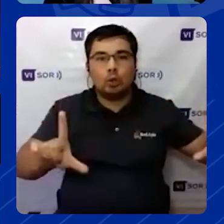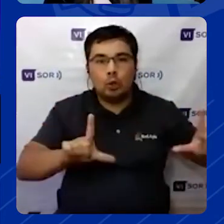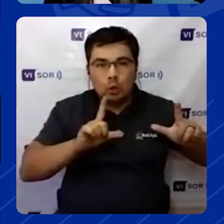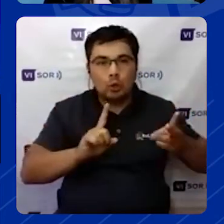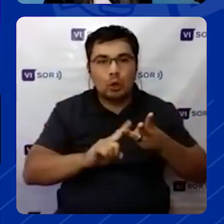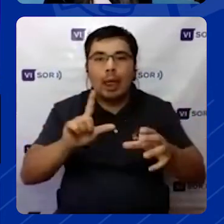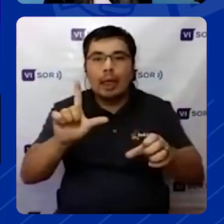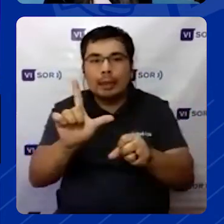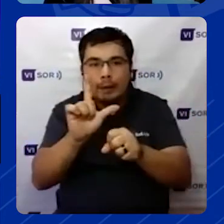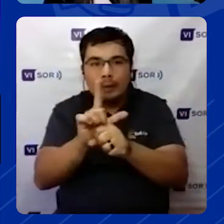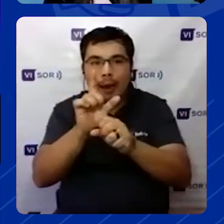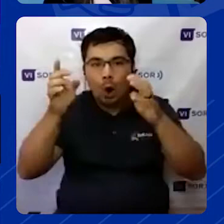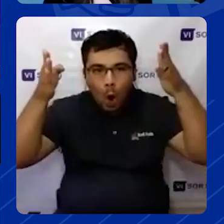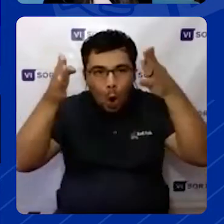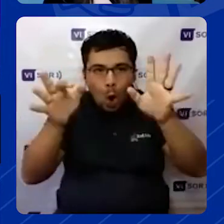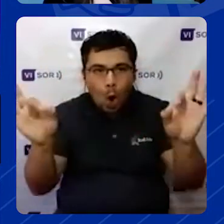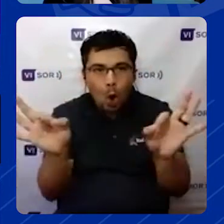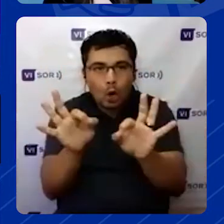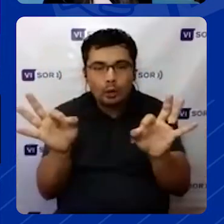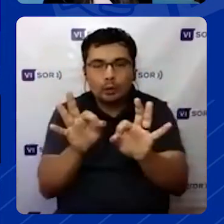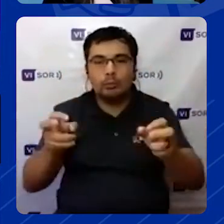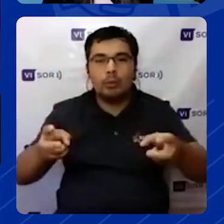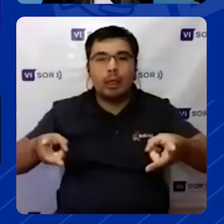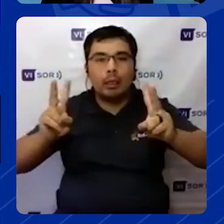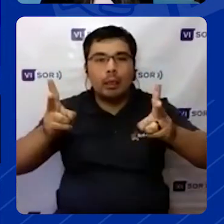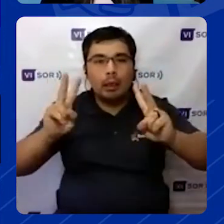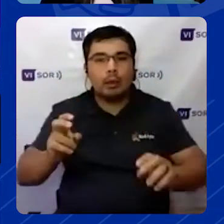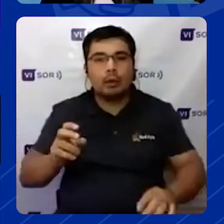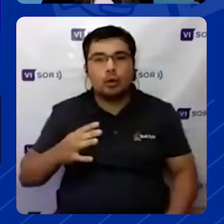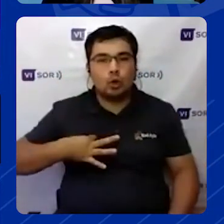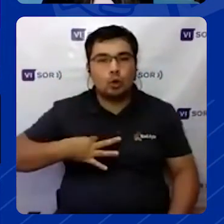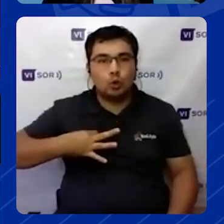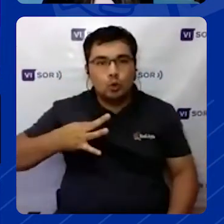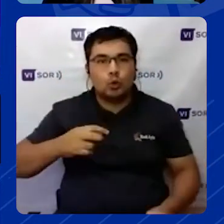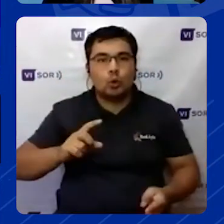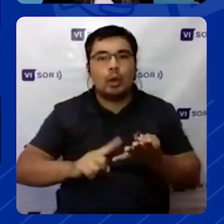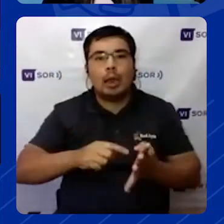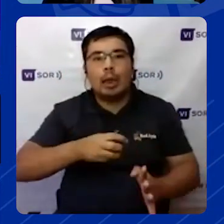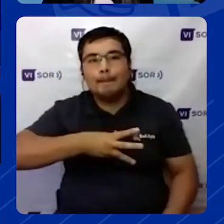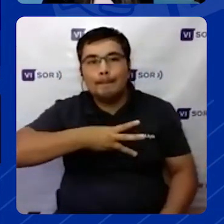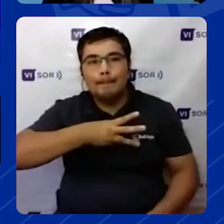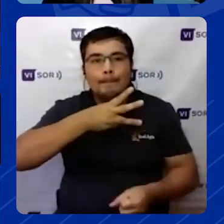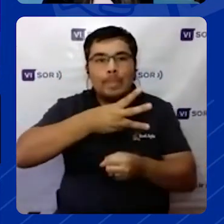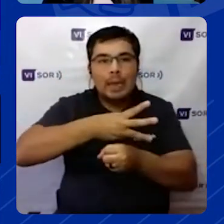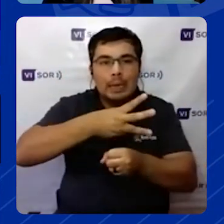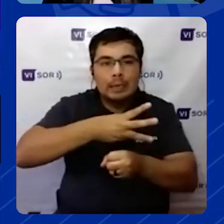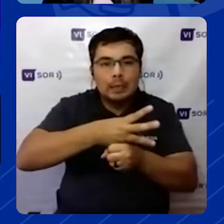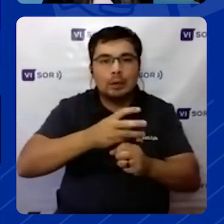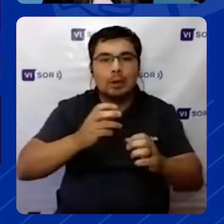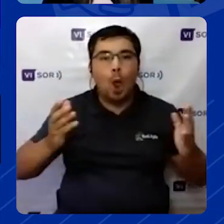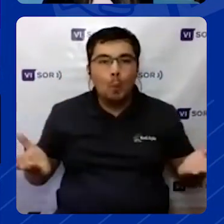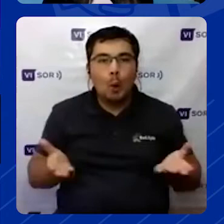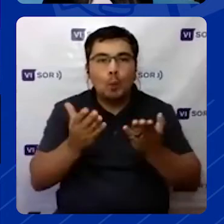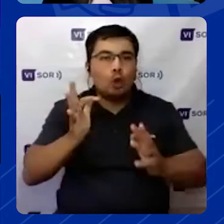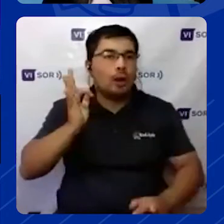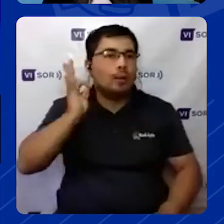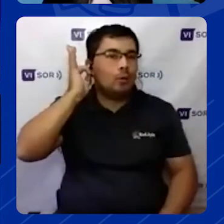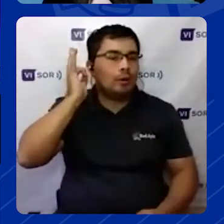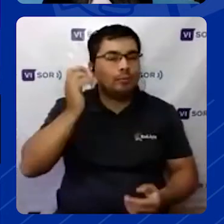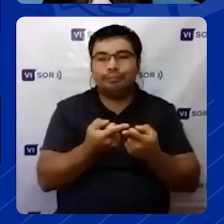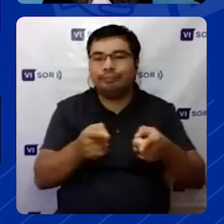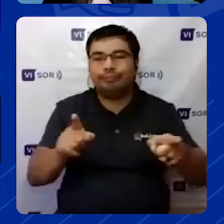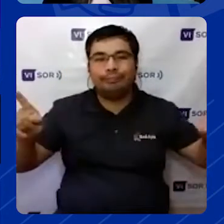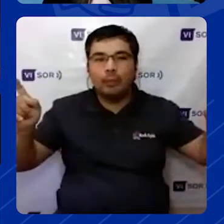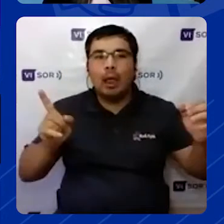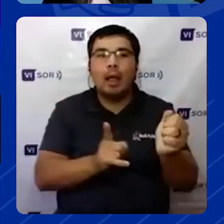empleo, promoción de derechos, ciudadanía, envejecimiento, promoción de la mujer, en fin, familias,